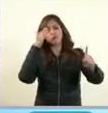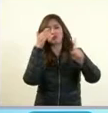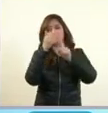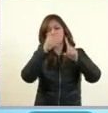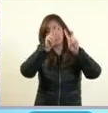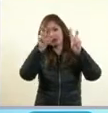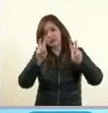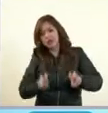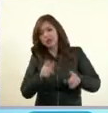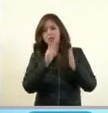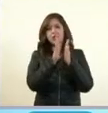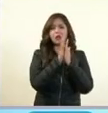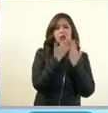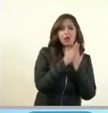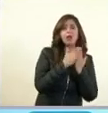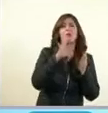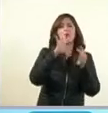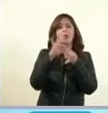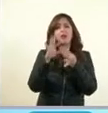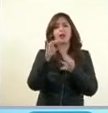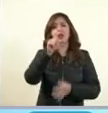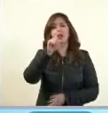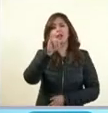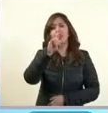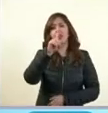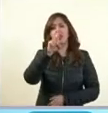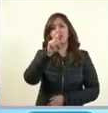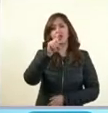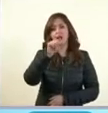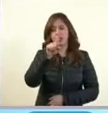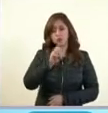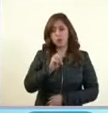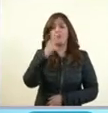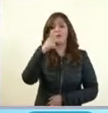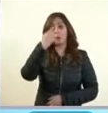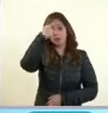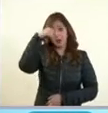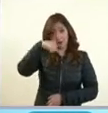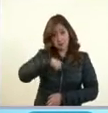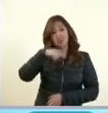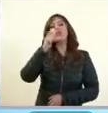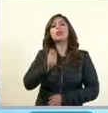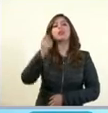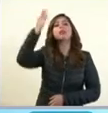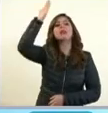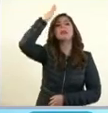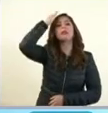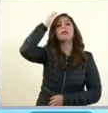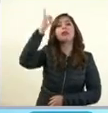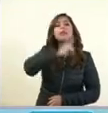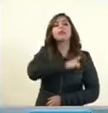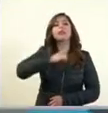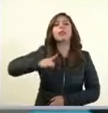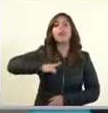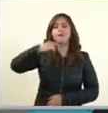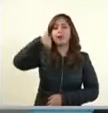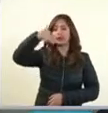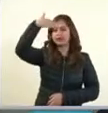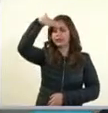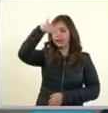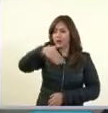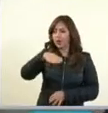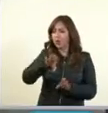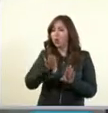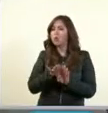un sinfín de libros, pero para mí, fundamentalmente, el líder tiene que ser asertivo. La